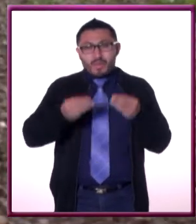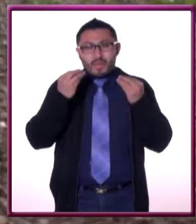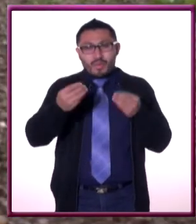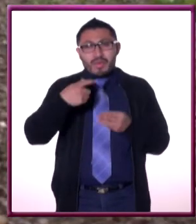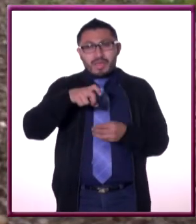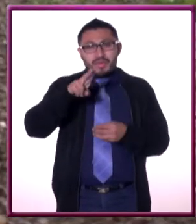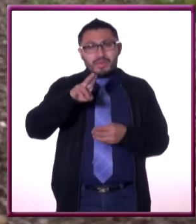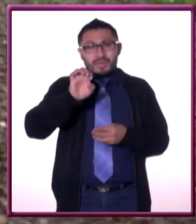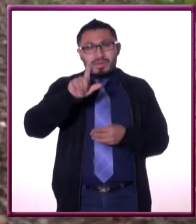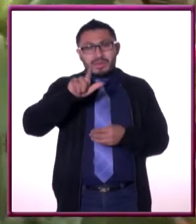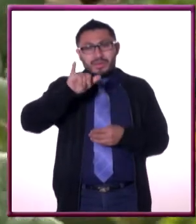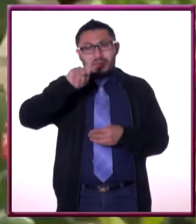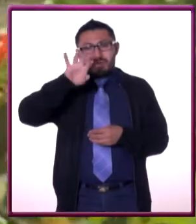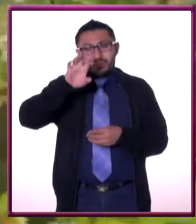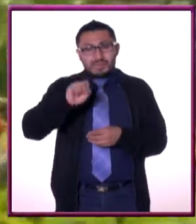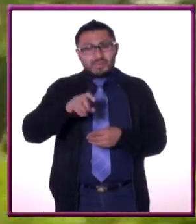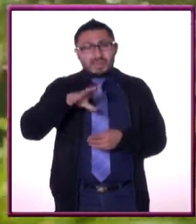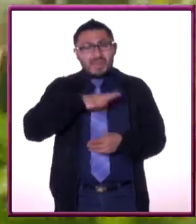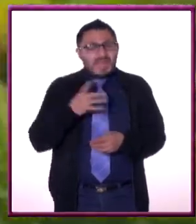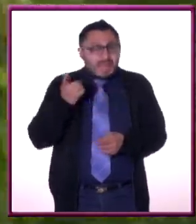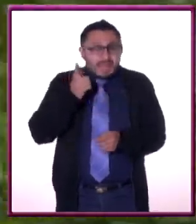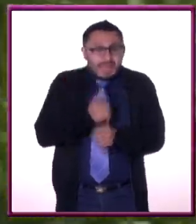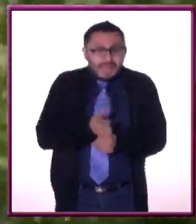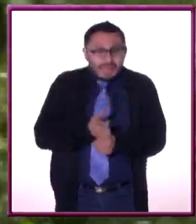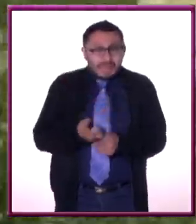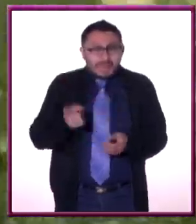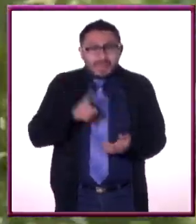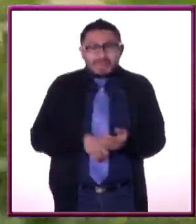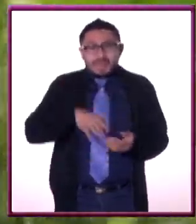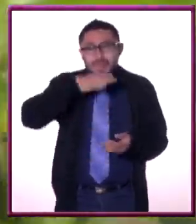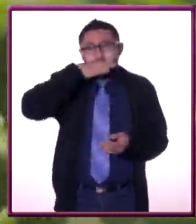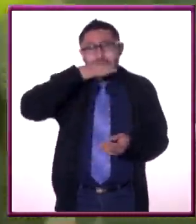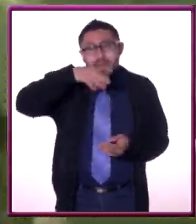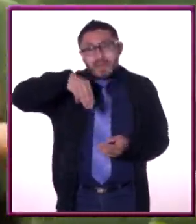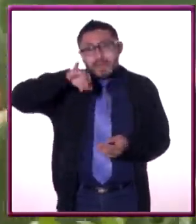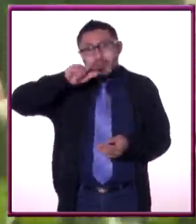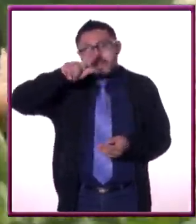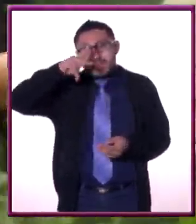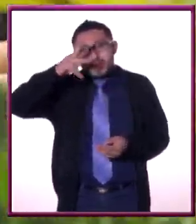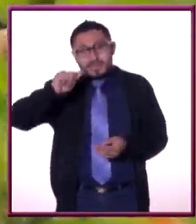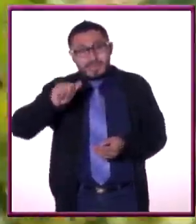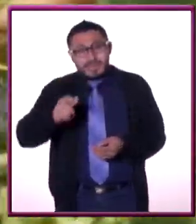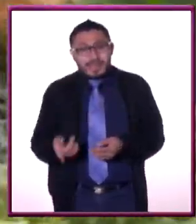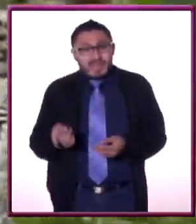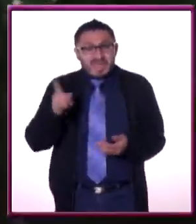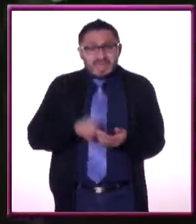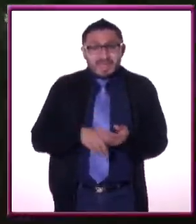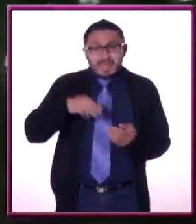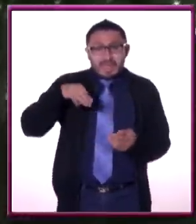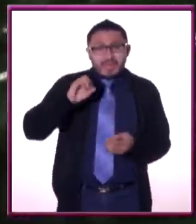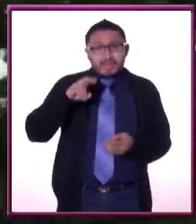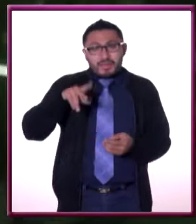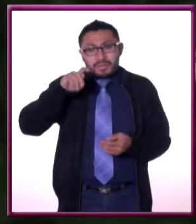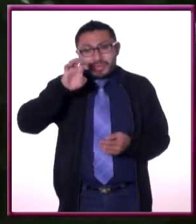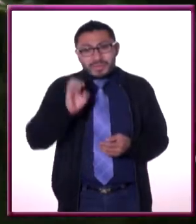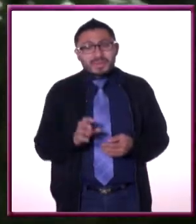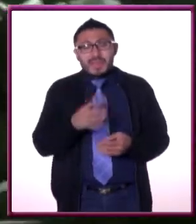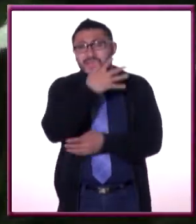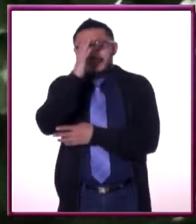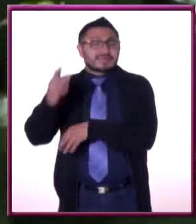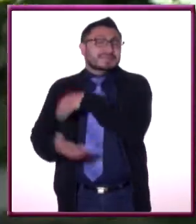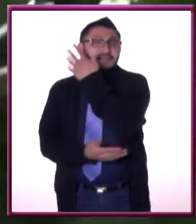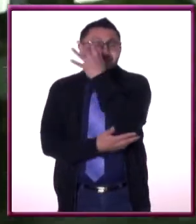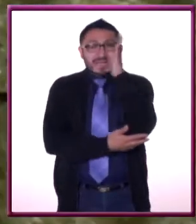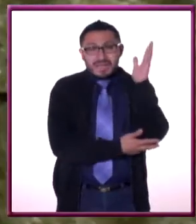variedad de quelites y se encuentran tanto dentro de la milpa, por ejemplo, o también dentro del monte, en las selvas, en